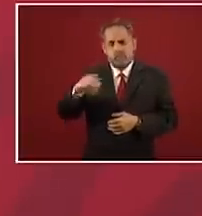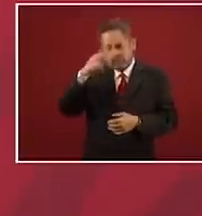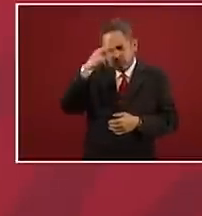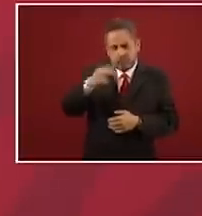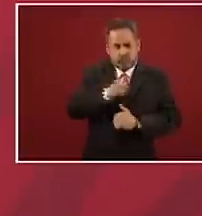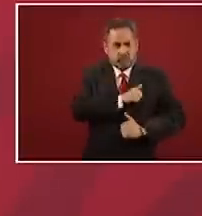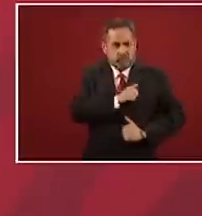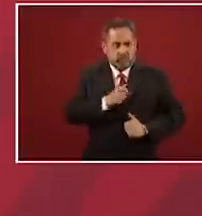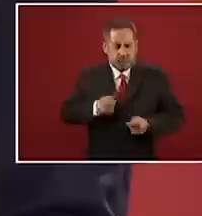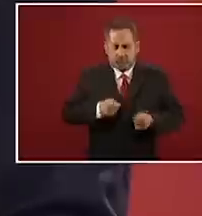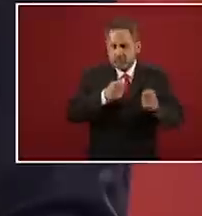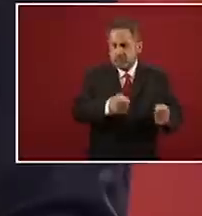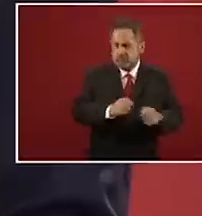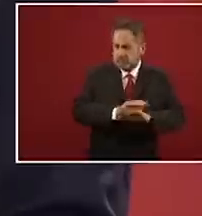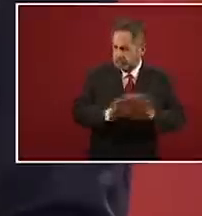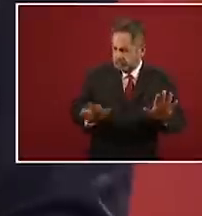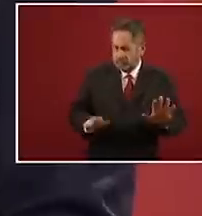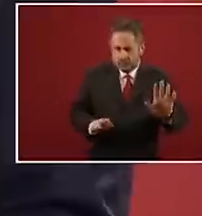Y